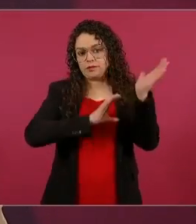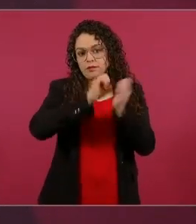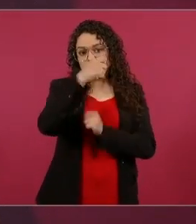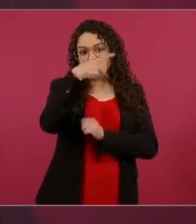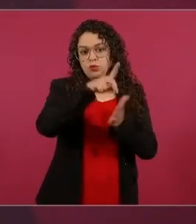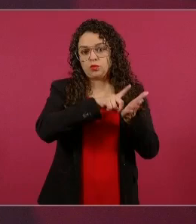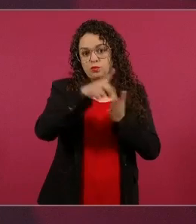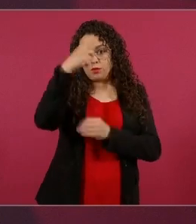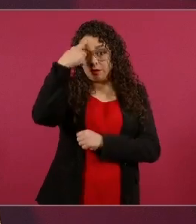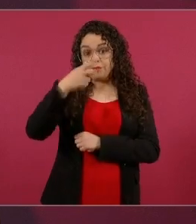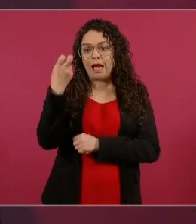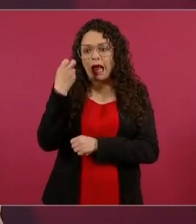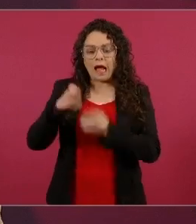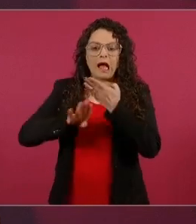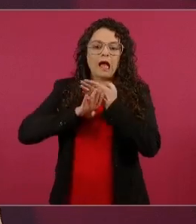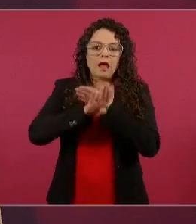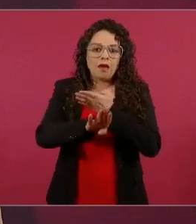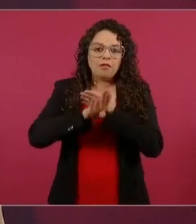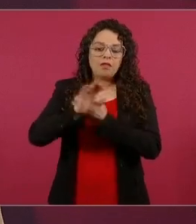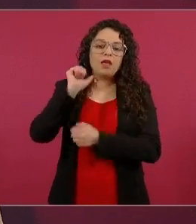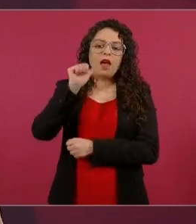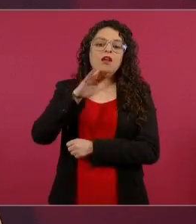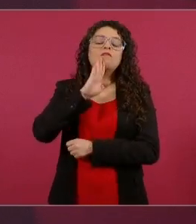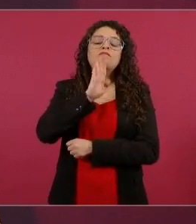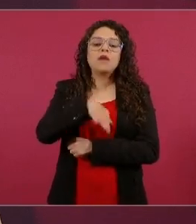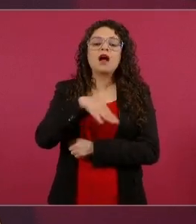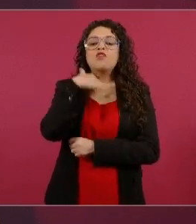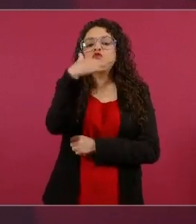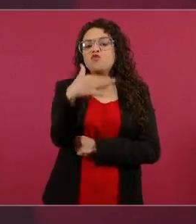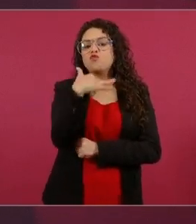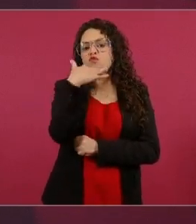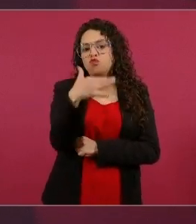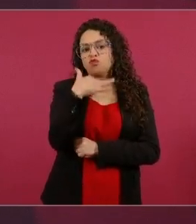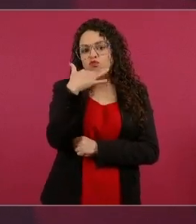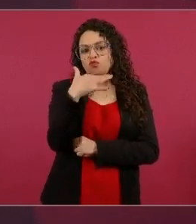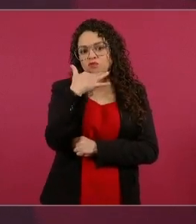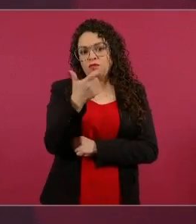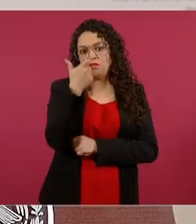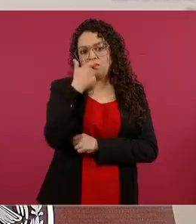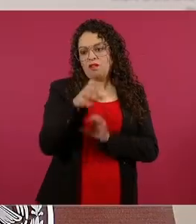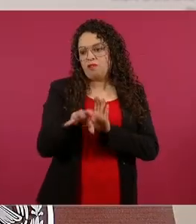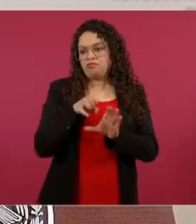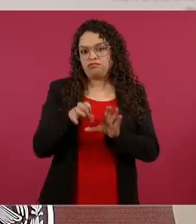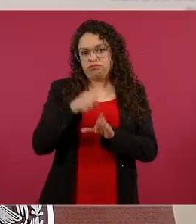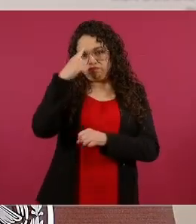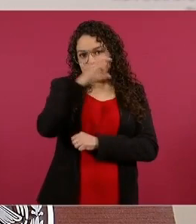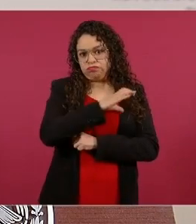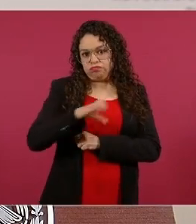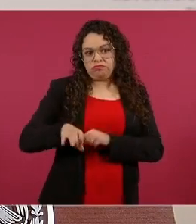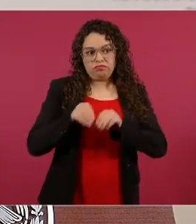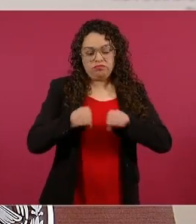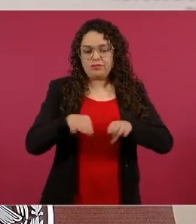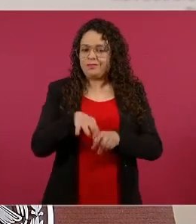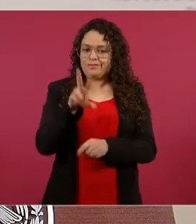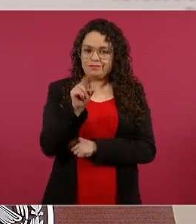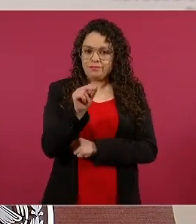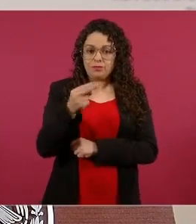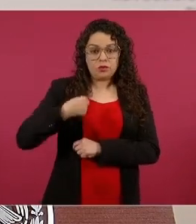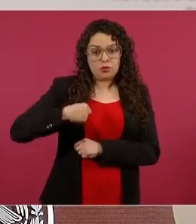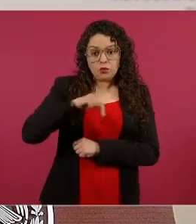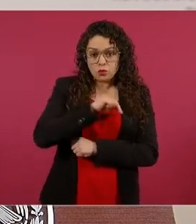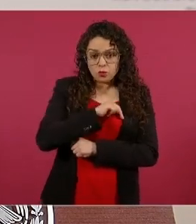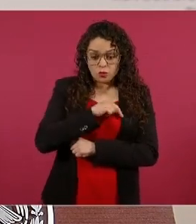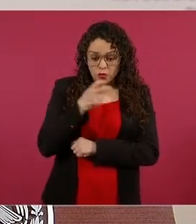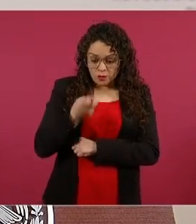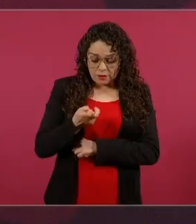evitar todo cualquier uso clientelar pero sobre todo que nosotros somos un proyect proyecto de nación distinto Y estos